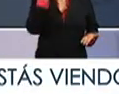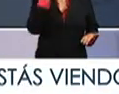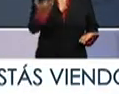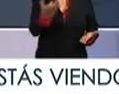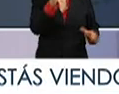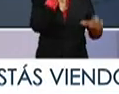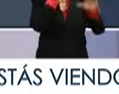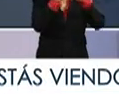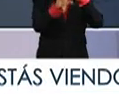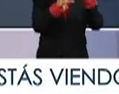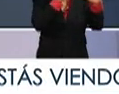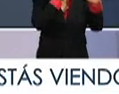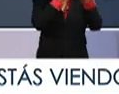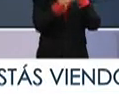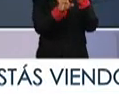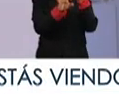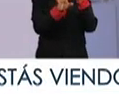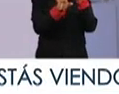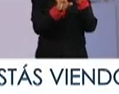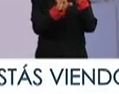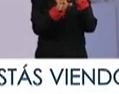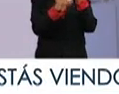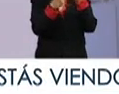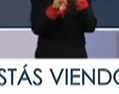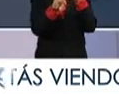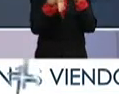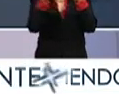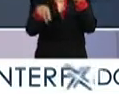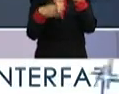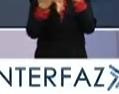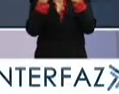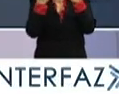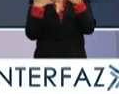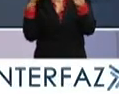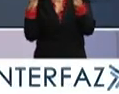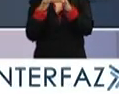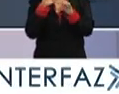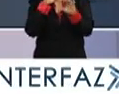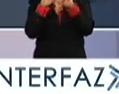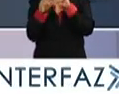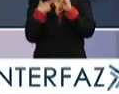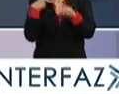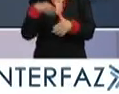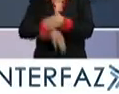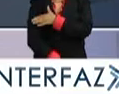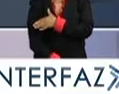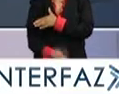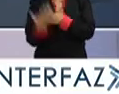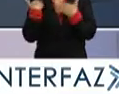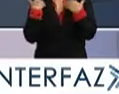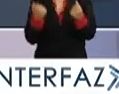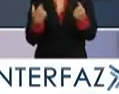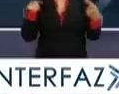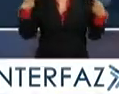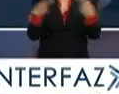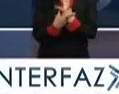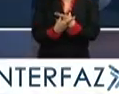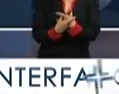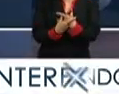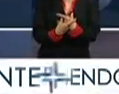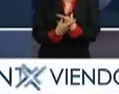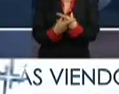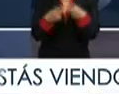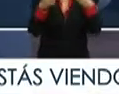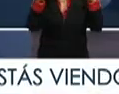la comunicación. Y sin embargo es cuando más incomunicados estamos, porque menos nos entendemos.